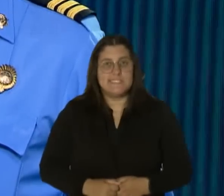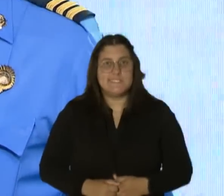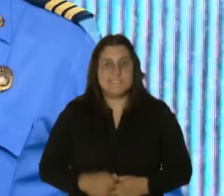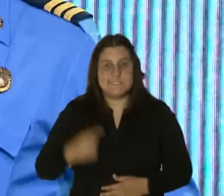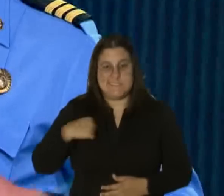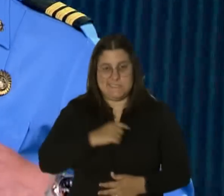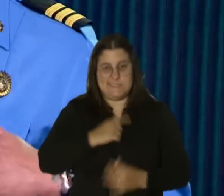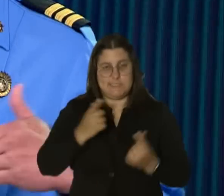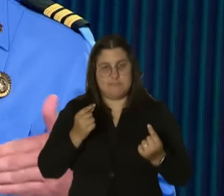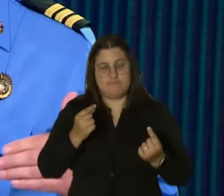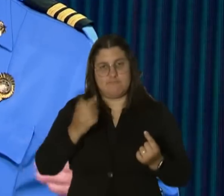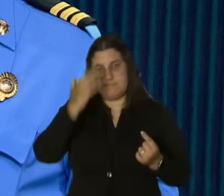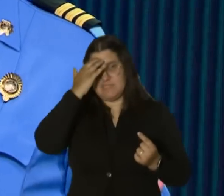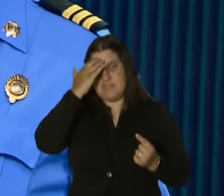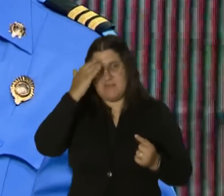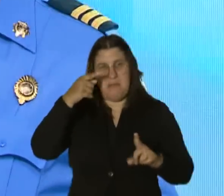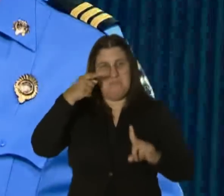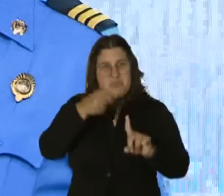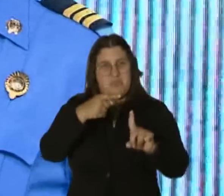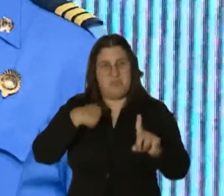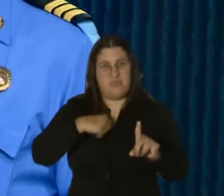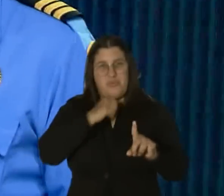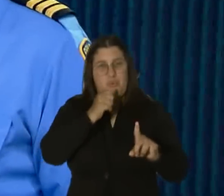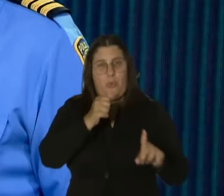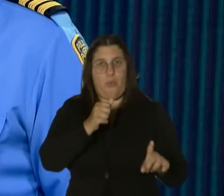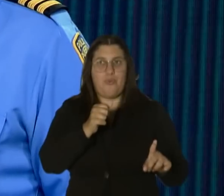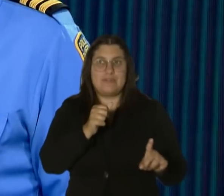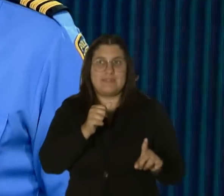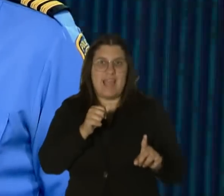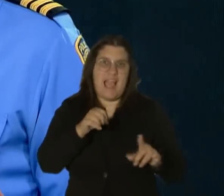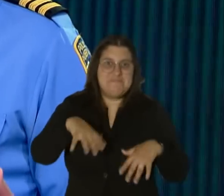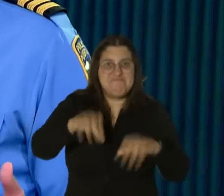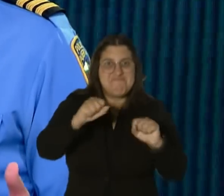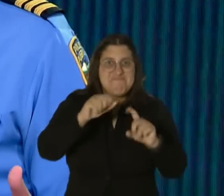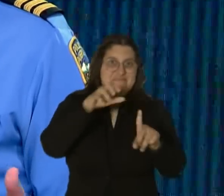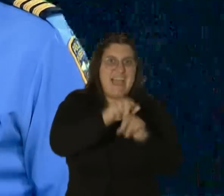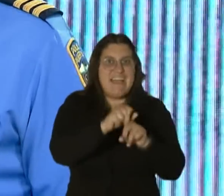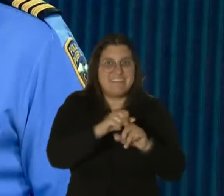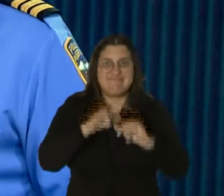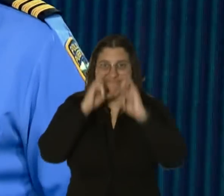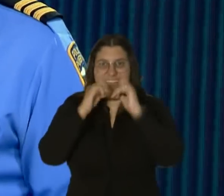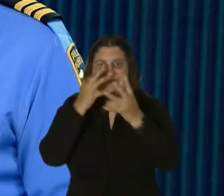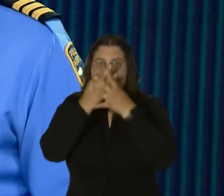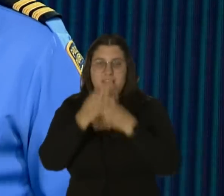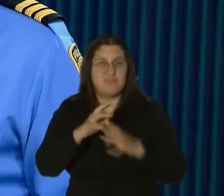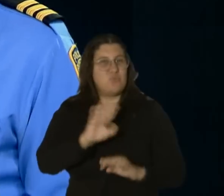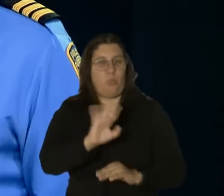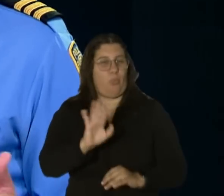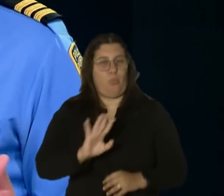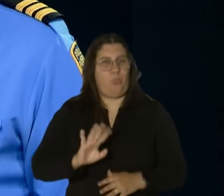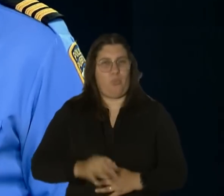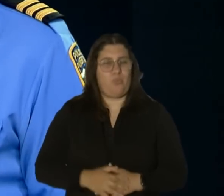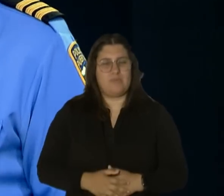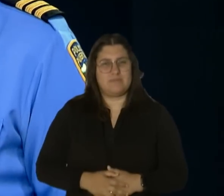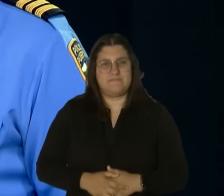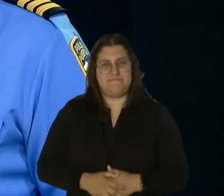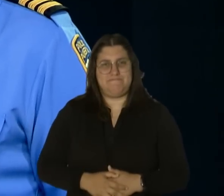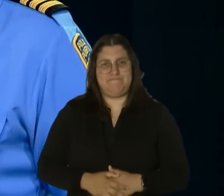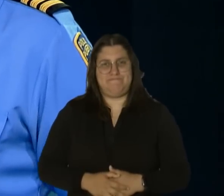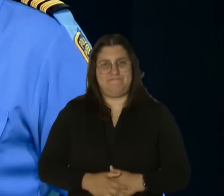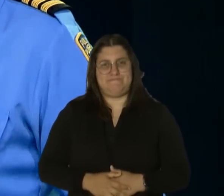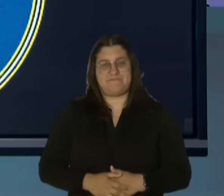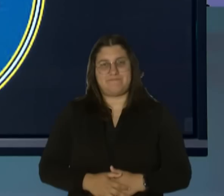es el propósito del programa hacer ese tipo de trabajo, de arrestarlo, hacerlo pasar por ese proceso.